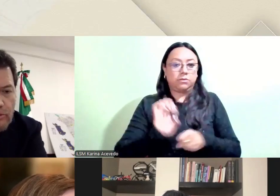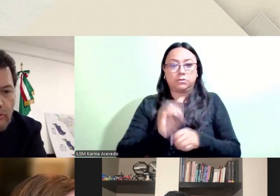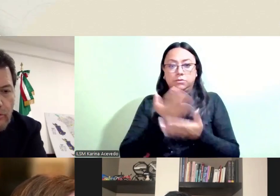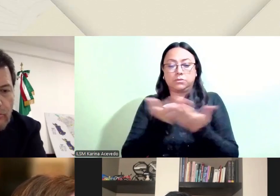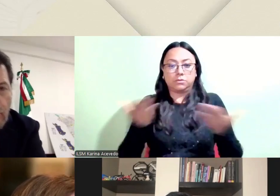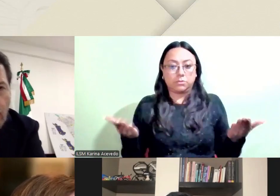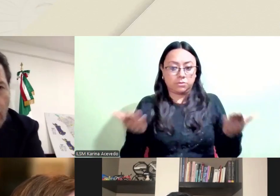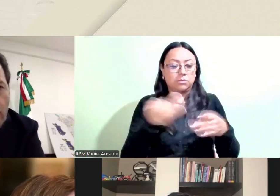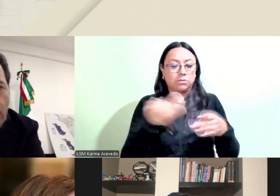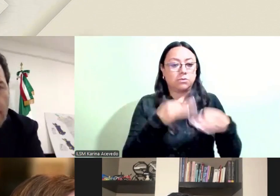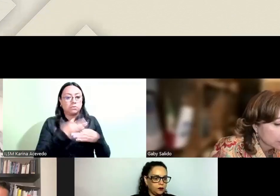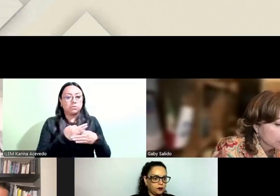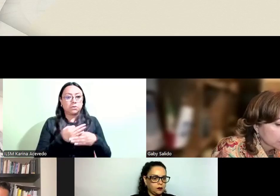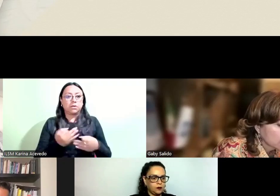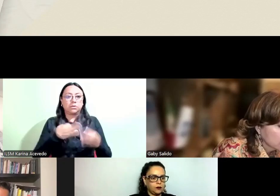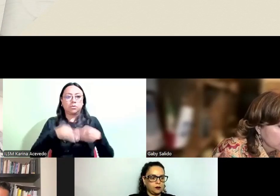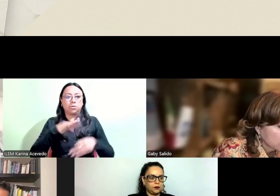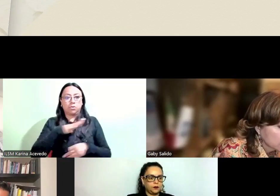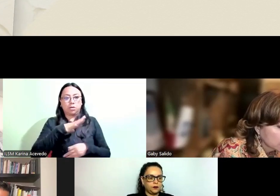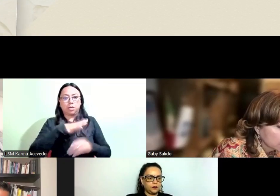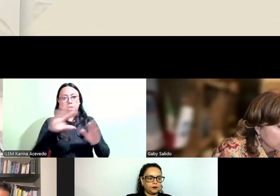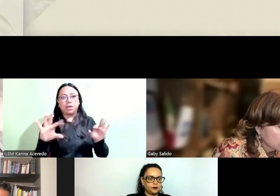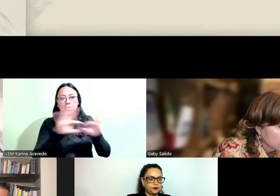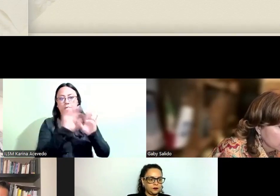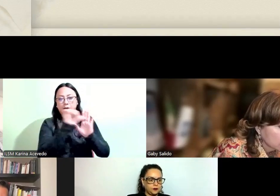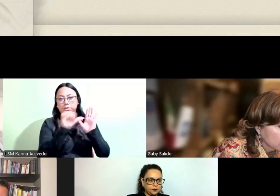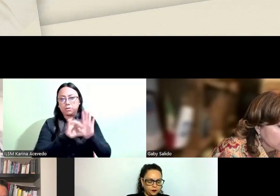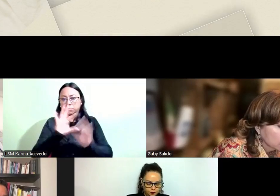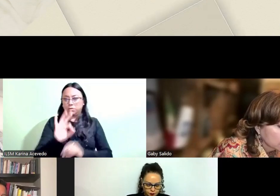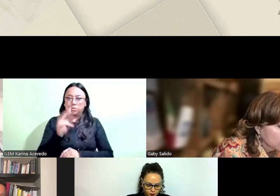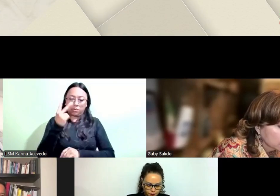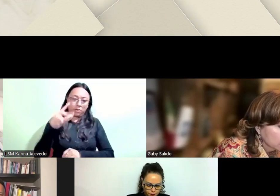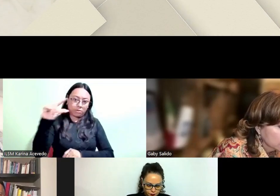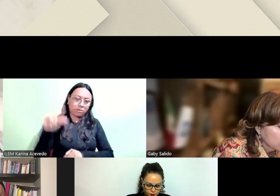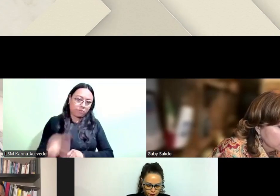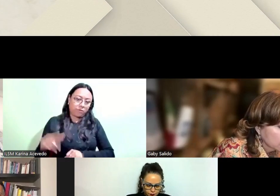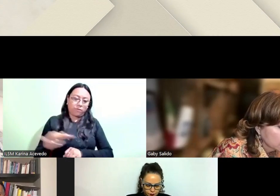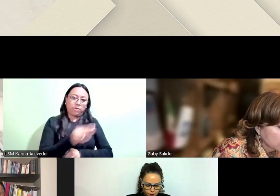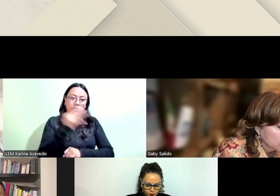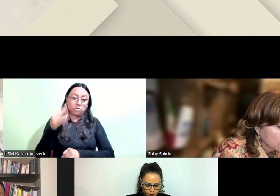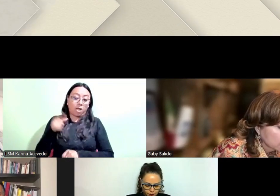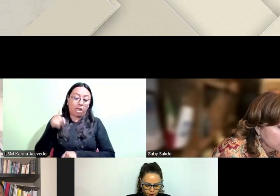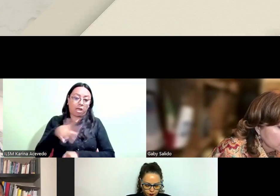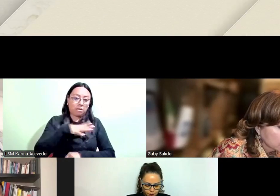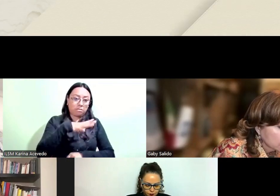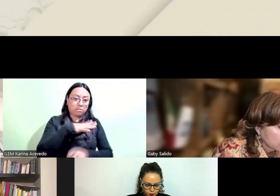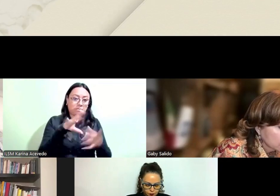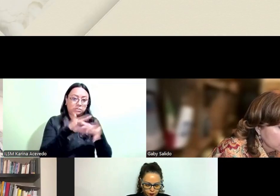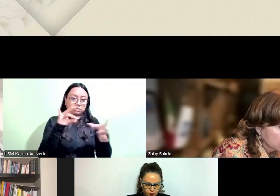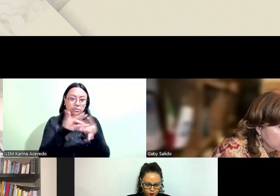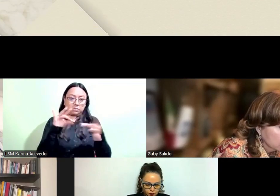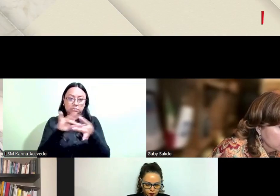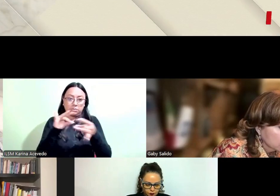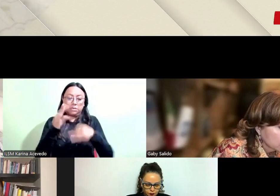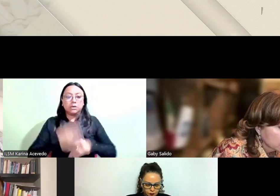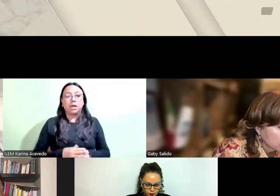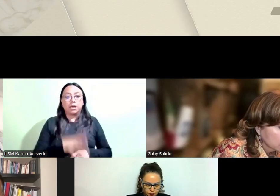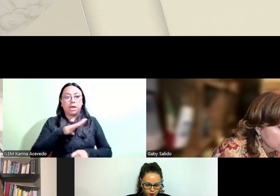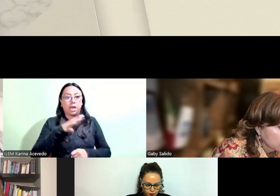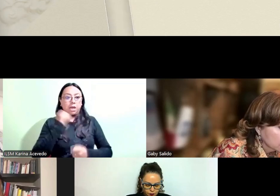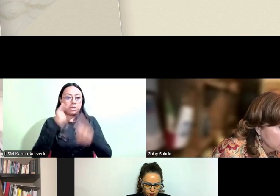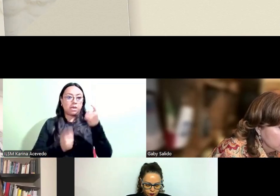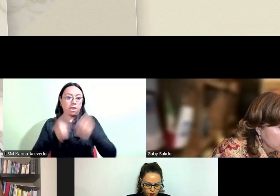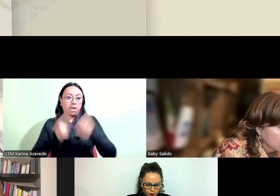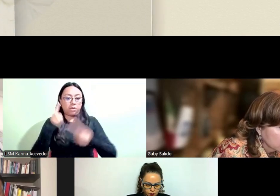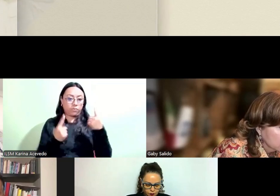la comisión, como lo establece el artículo 42 en la fracción 14, en donde se establece que